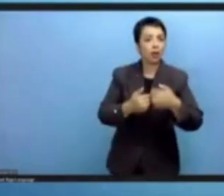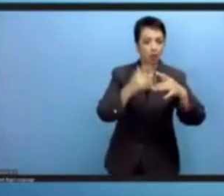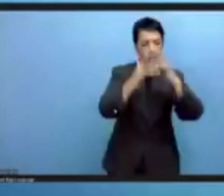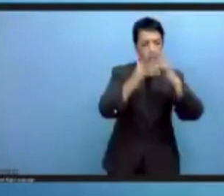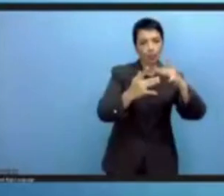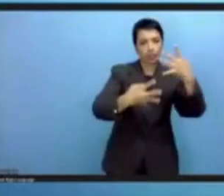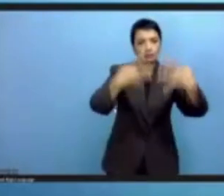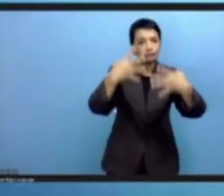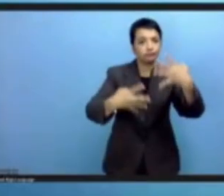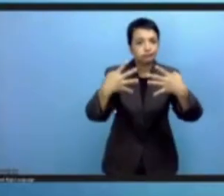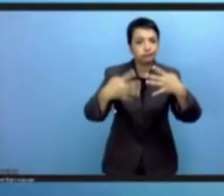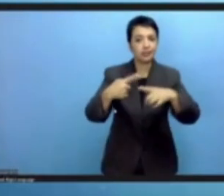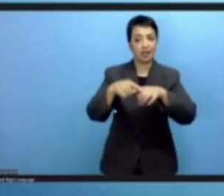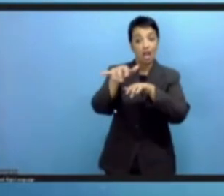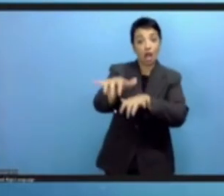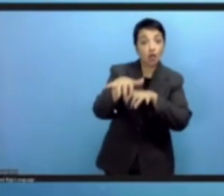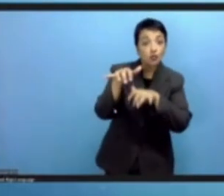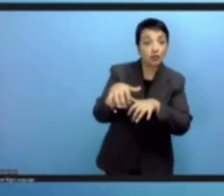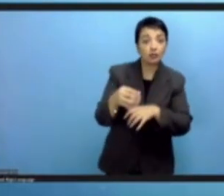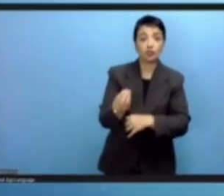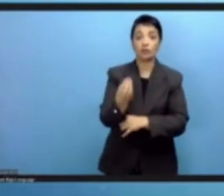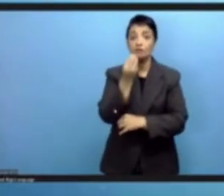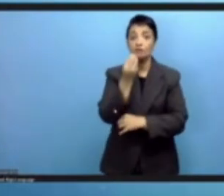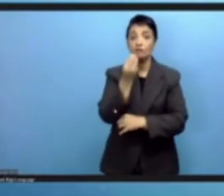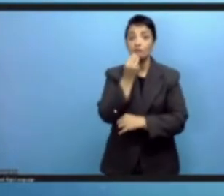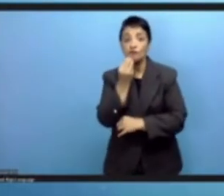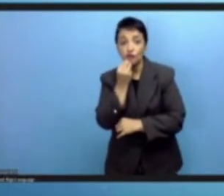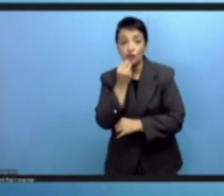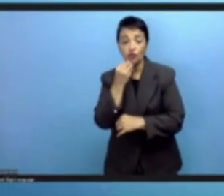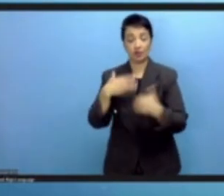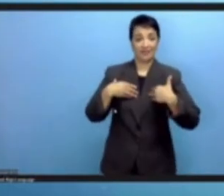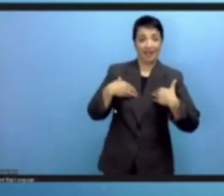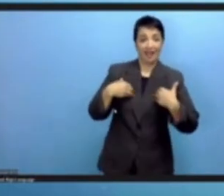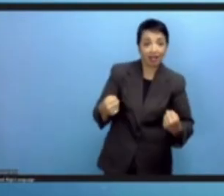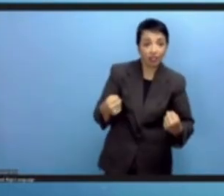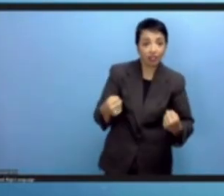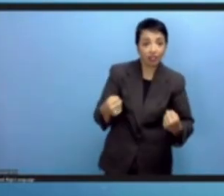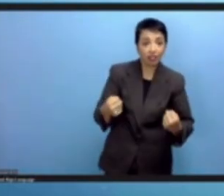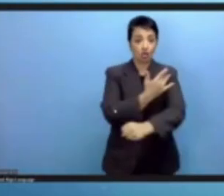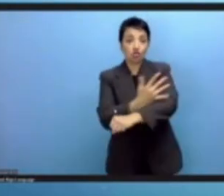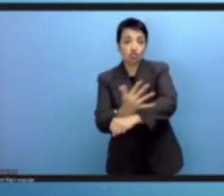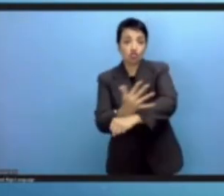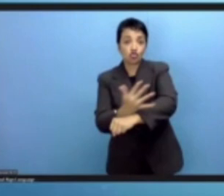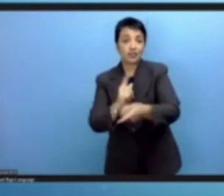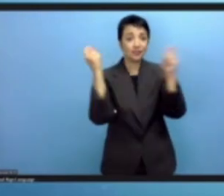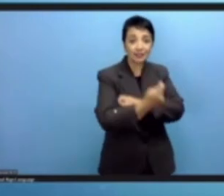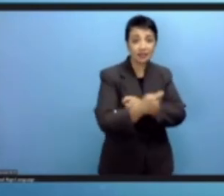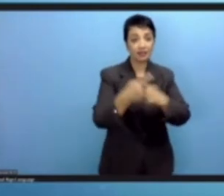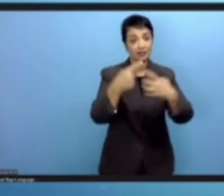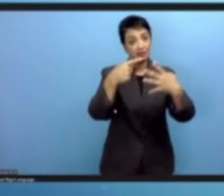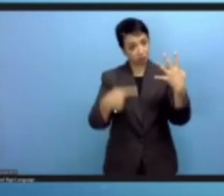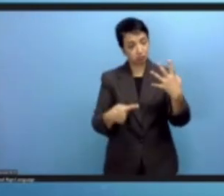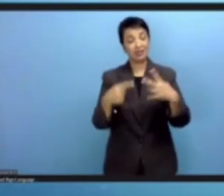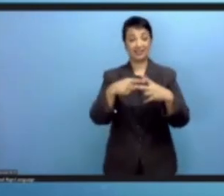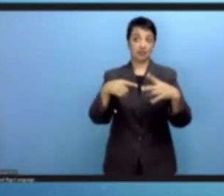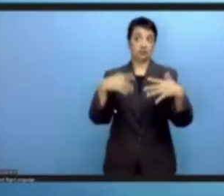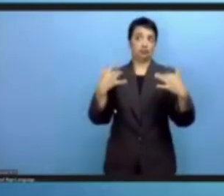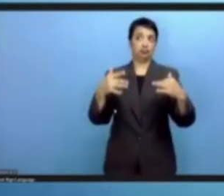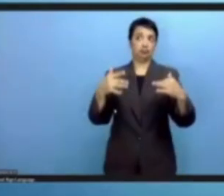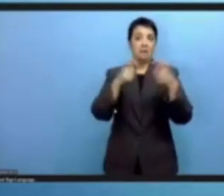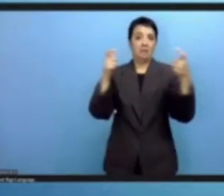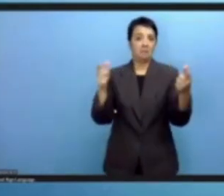donde se encuentra El dominio digital y otros agricultura seguridad alimentaria salud la transición